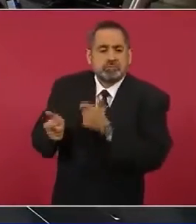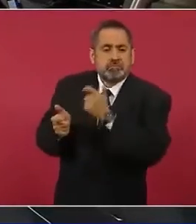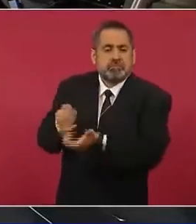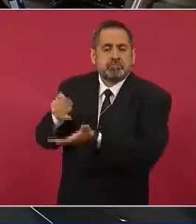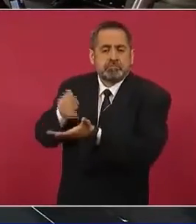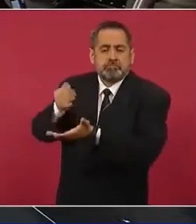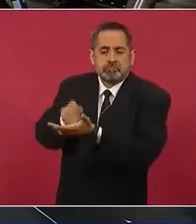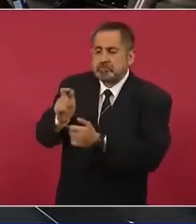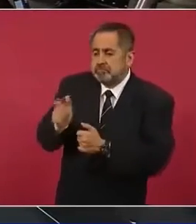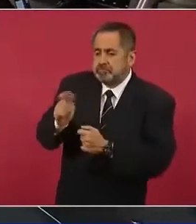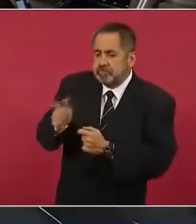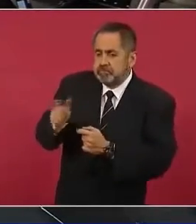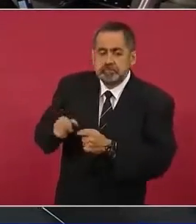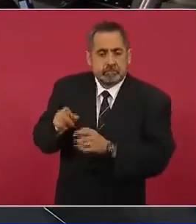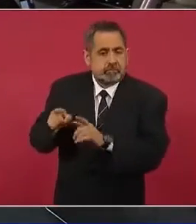comerciantes